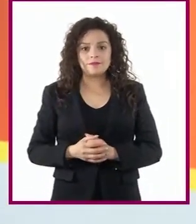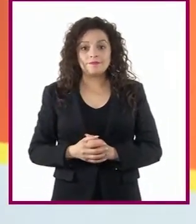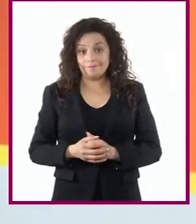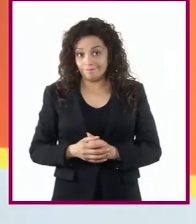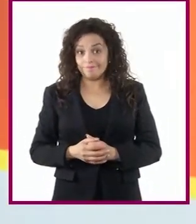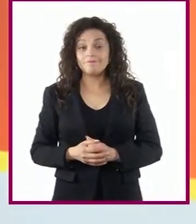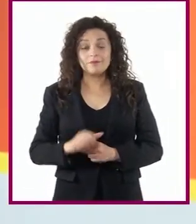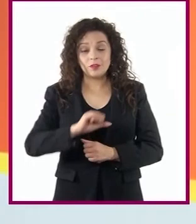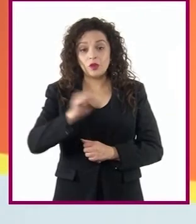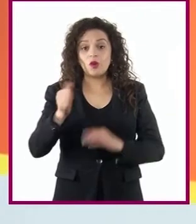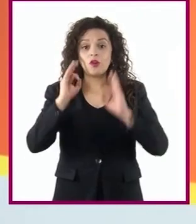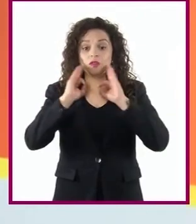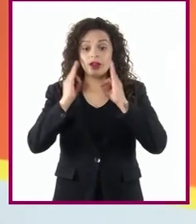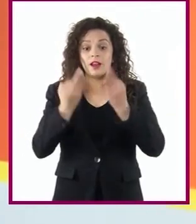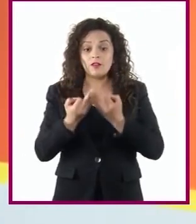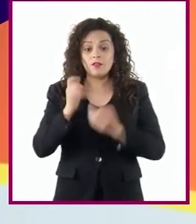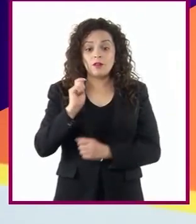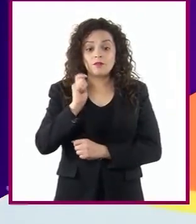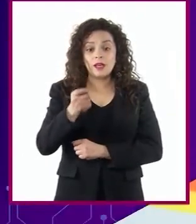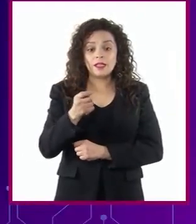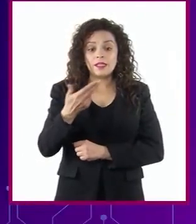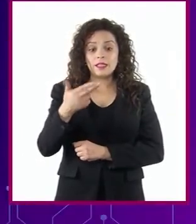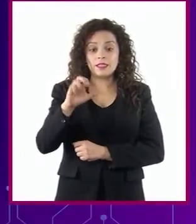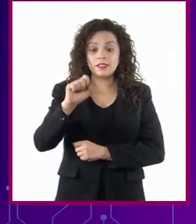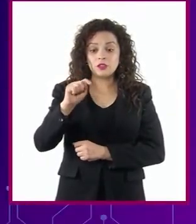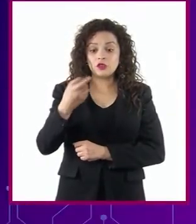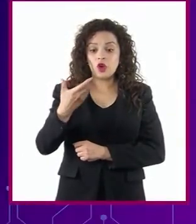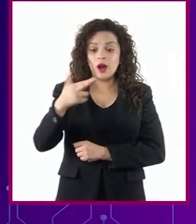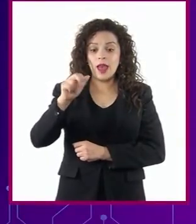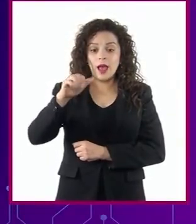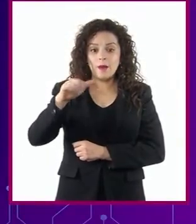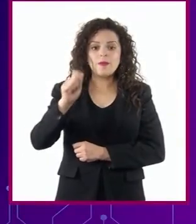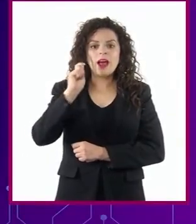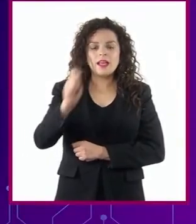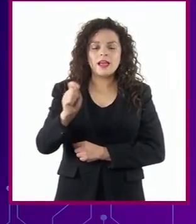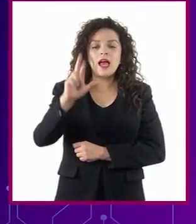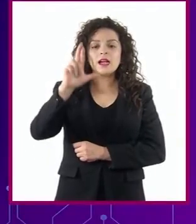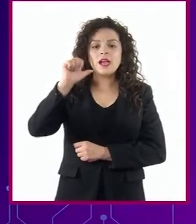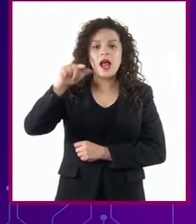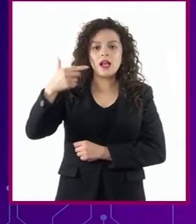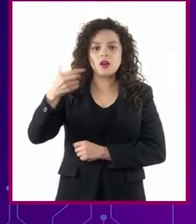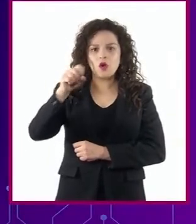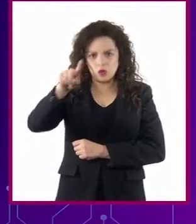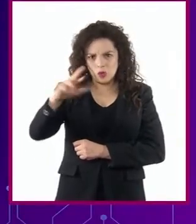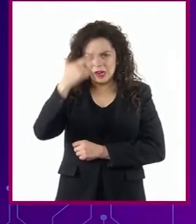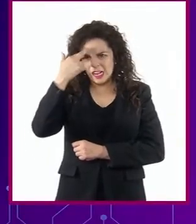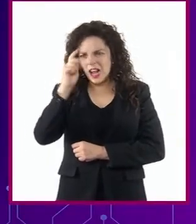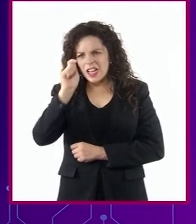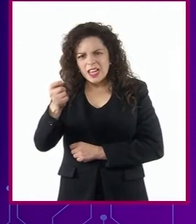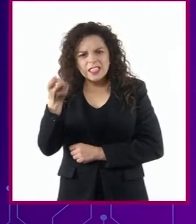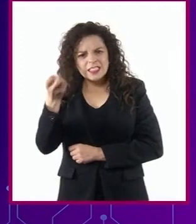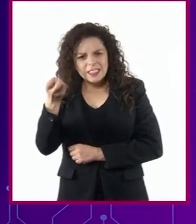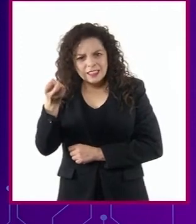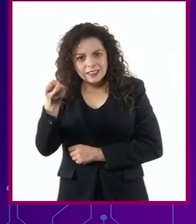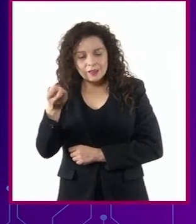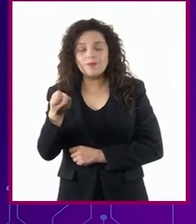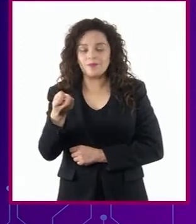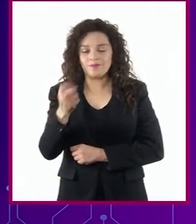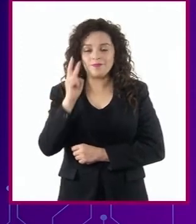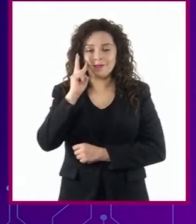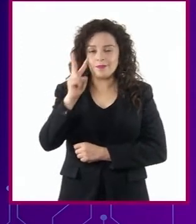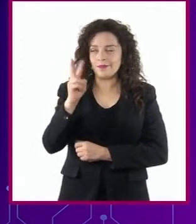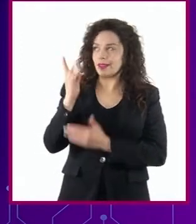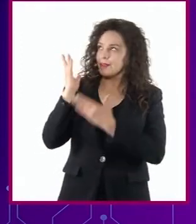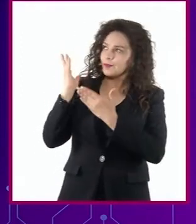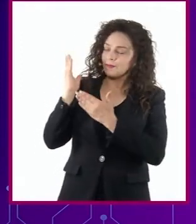medida que podemos obtener de este histograma es el rango. ¿Recuerdan qué es esta medida? Veamos lo siguiente para recordarlo.